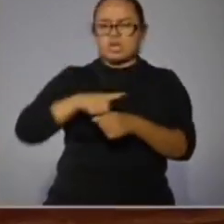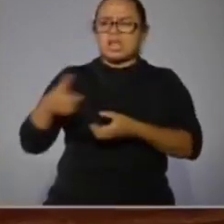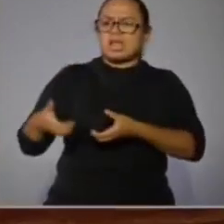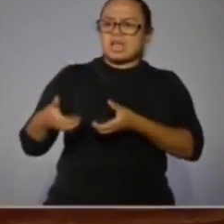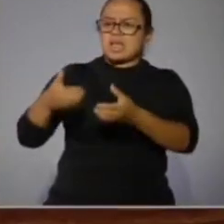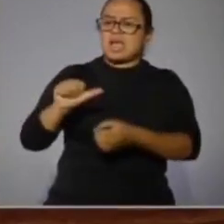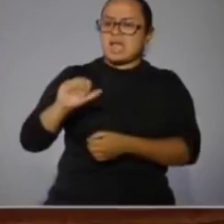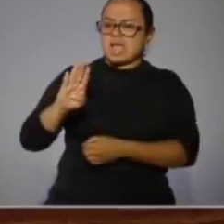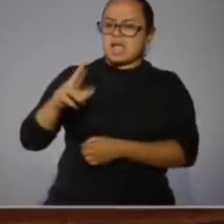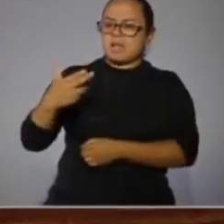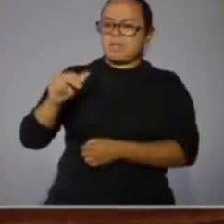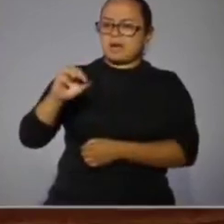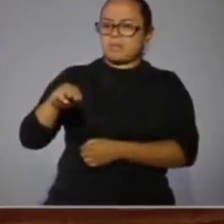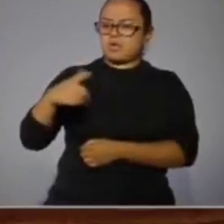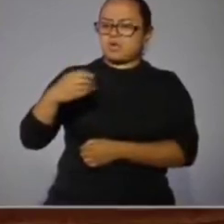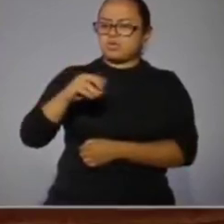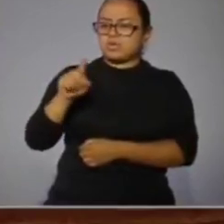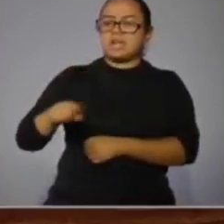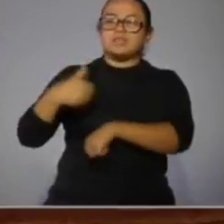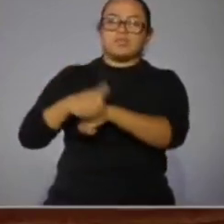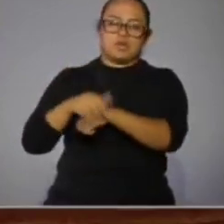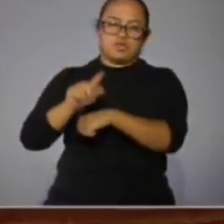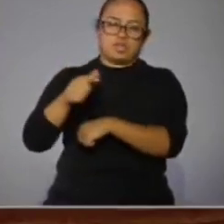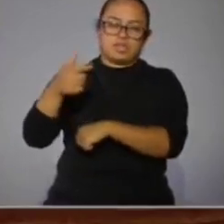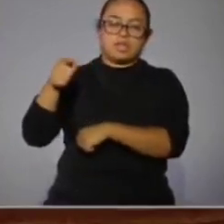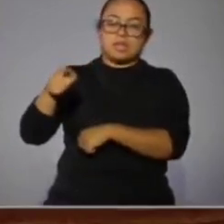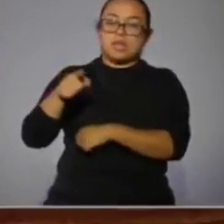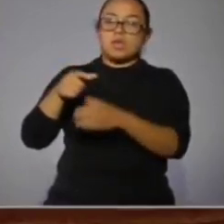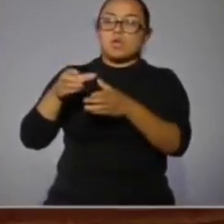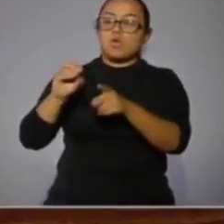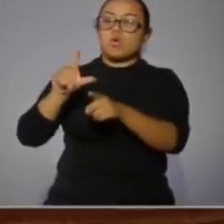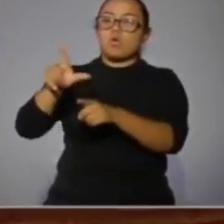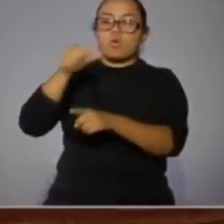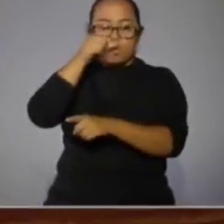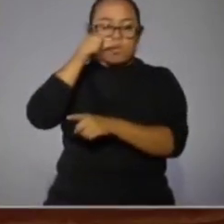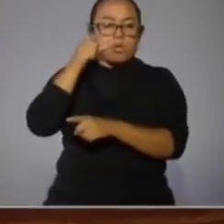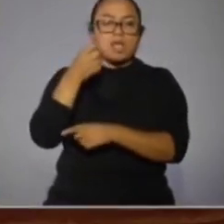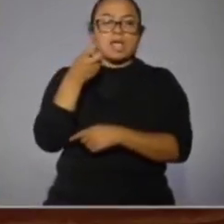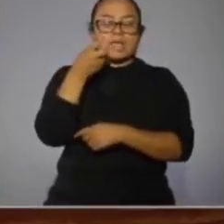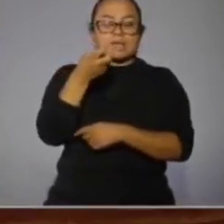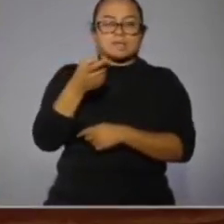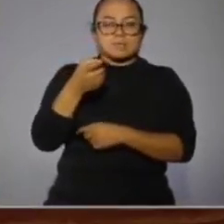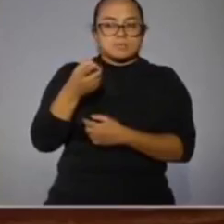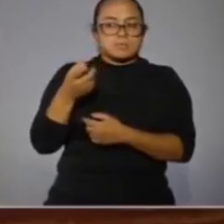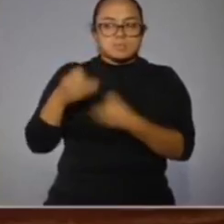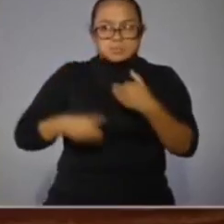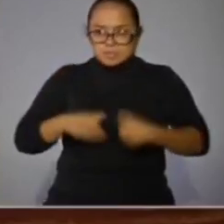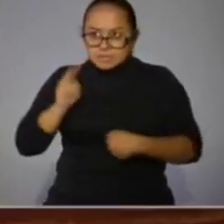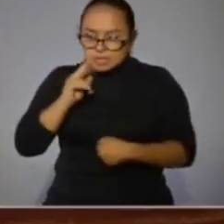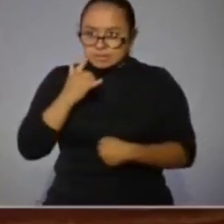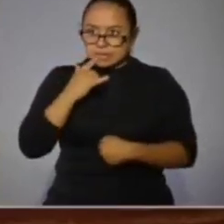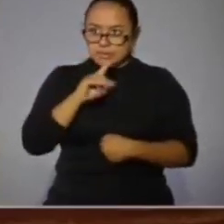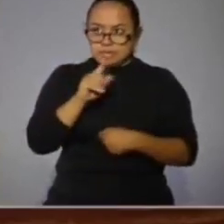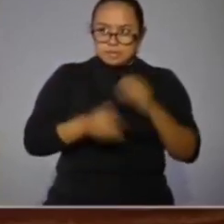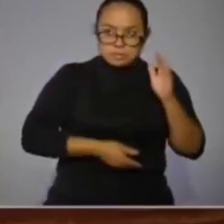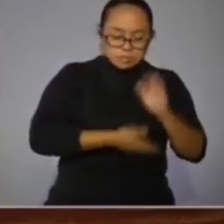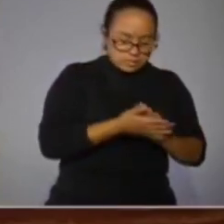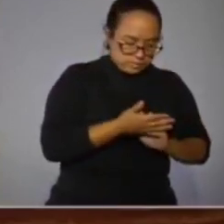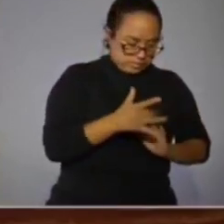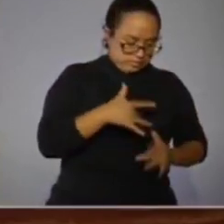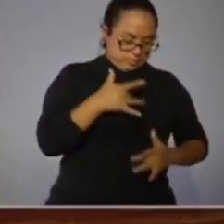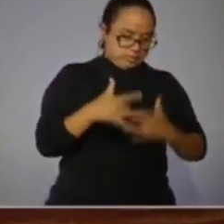en la calle de Abraham González, número 77, en la Colonia Juárez. De verdad, es de esas obras para salir comentando. Y muchas veces el teatro nos da